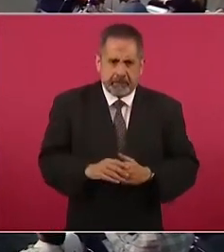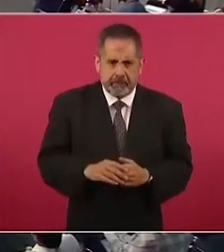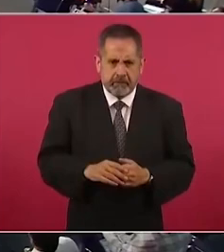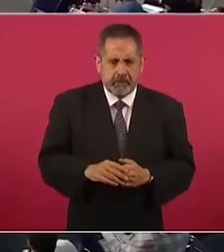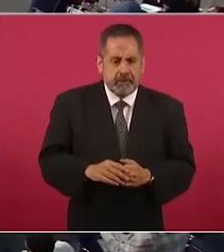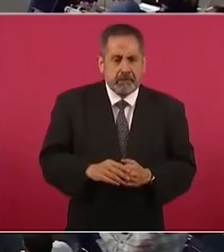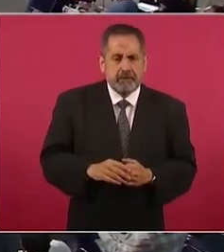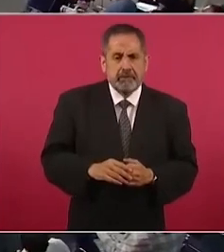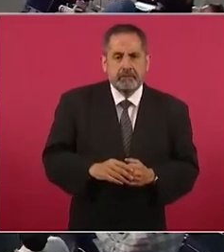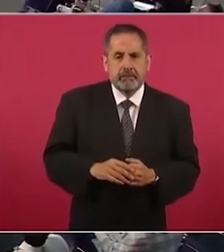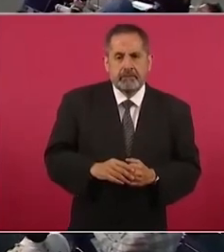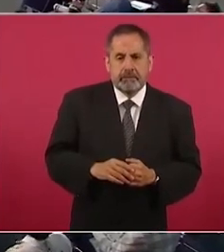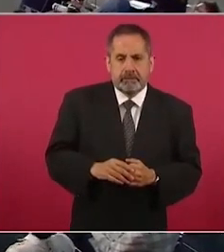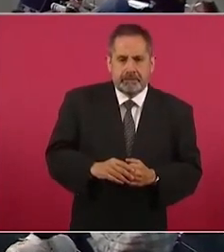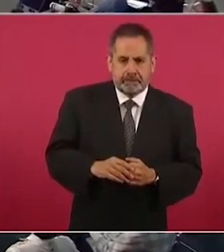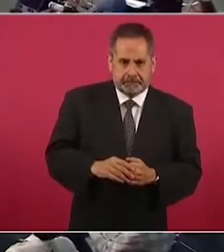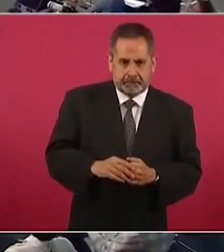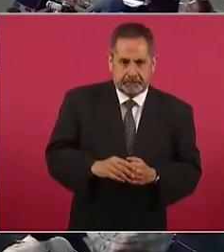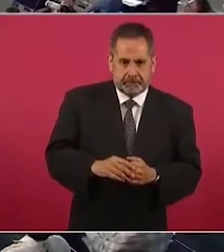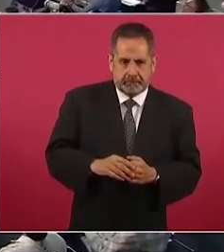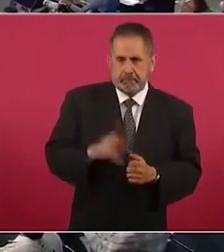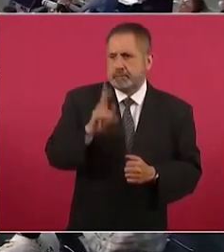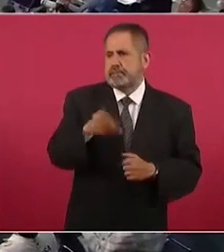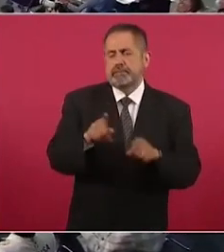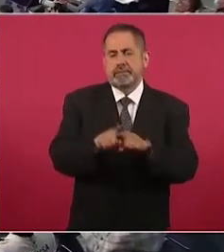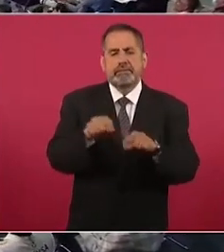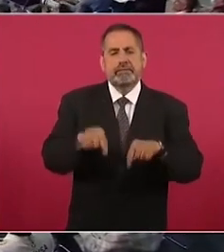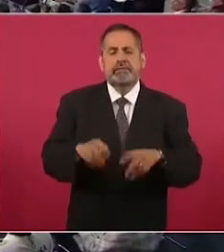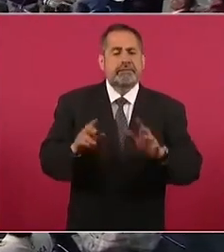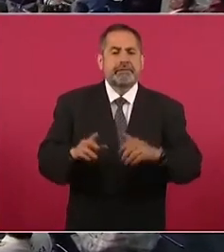Si no, es como aquí